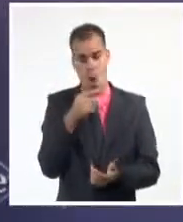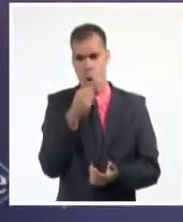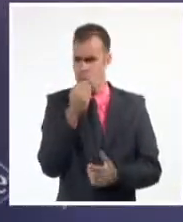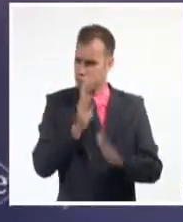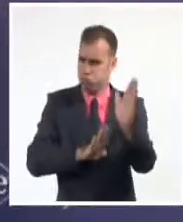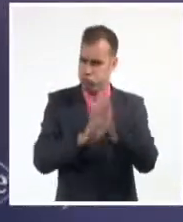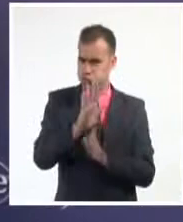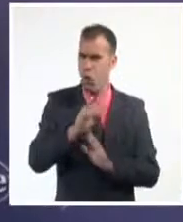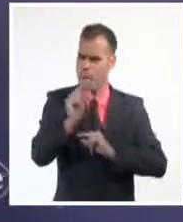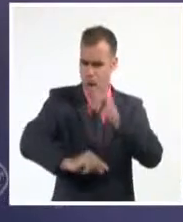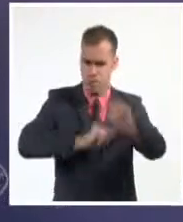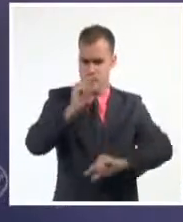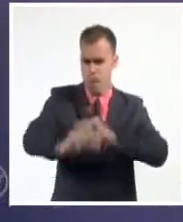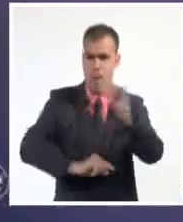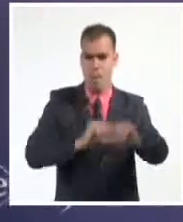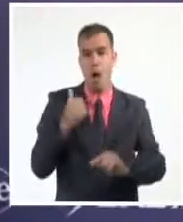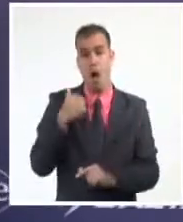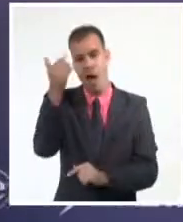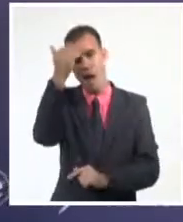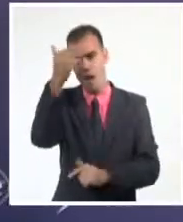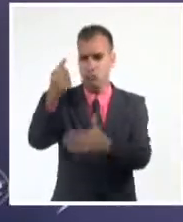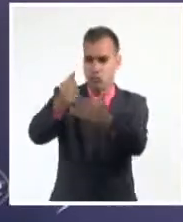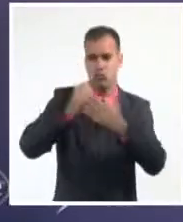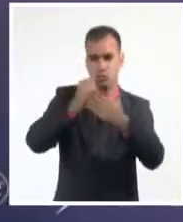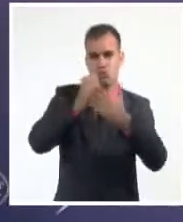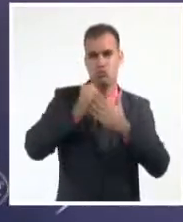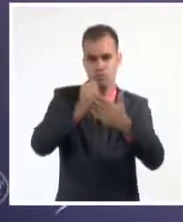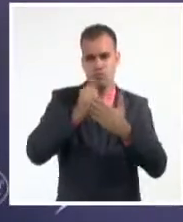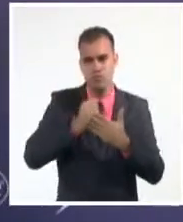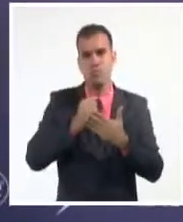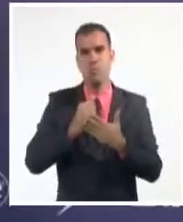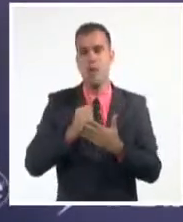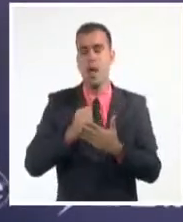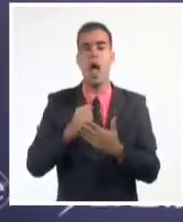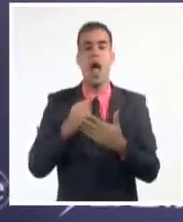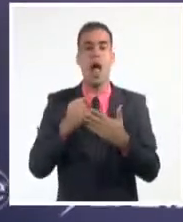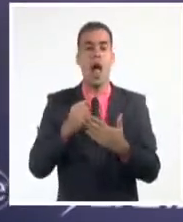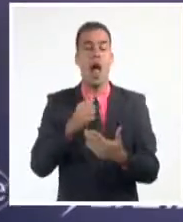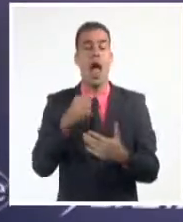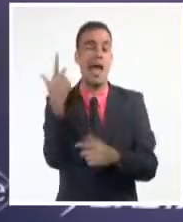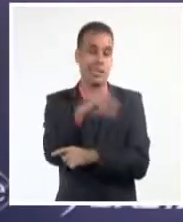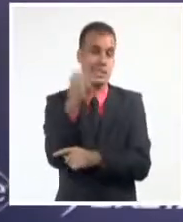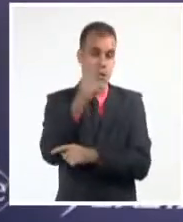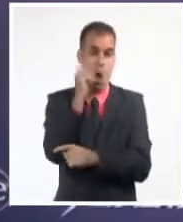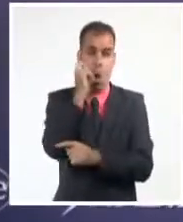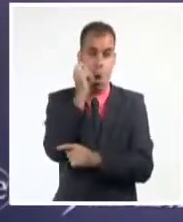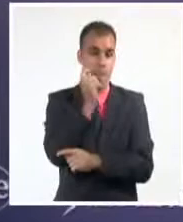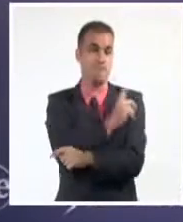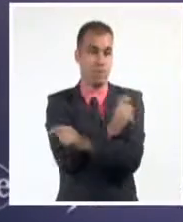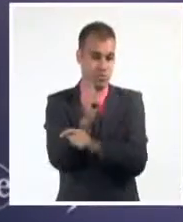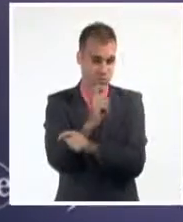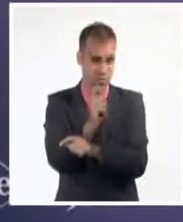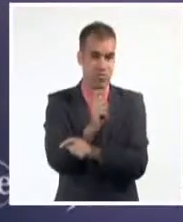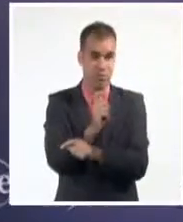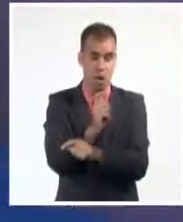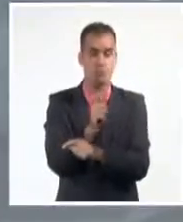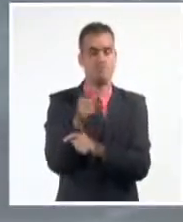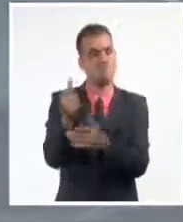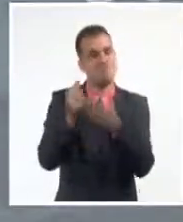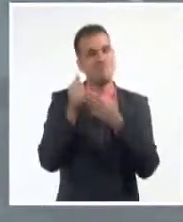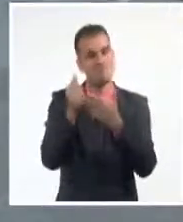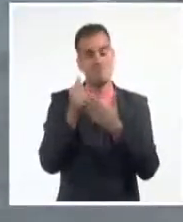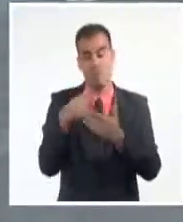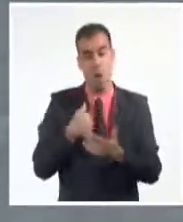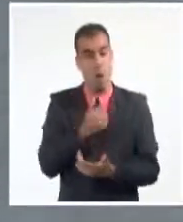de mí. También muchas gracias por el apoyo que me dio mi entrenador, que siempre estuvo ahí, Eladio Hernández. Y que bueno, lo quiero mucho y